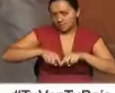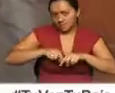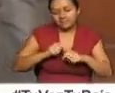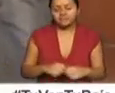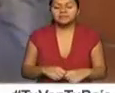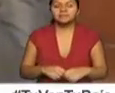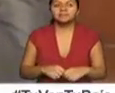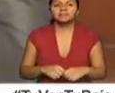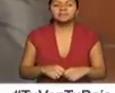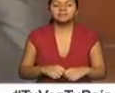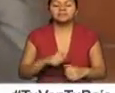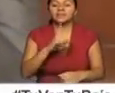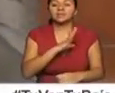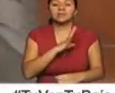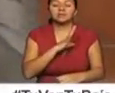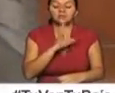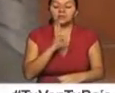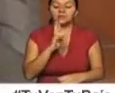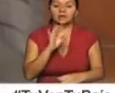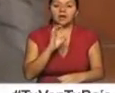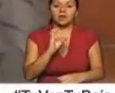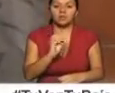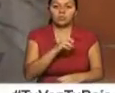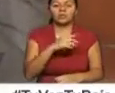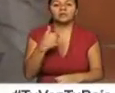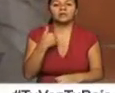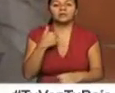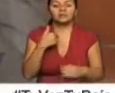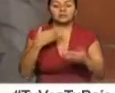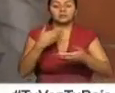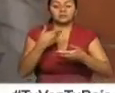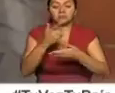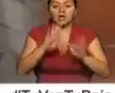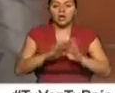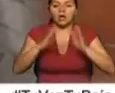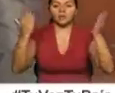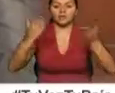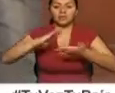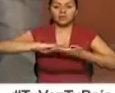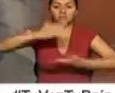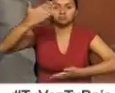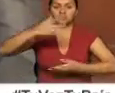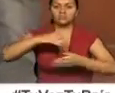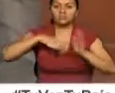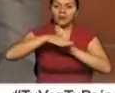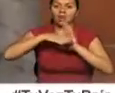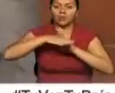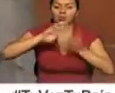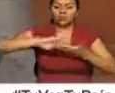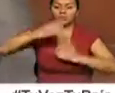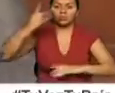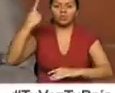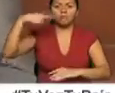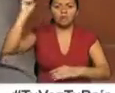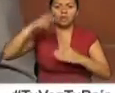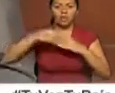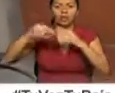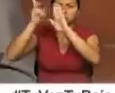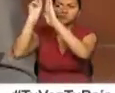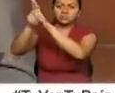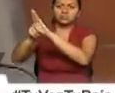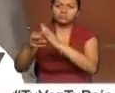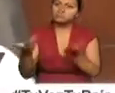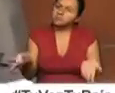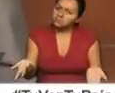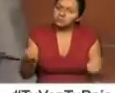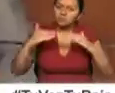El señor Alex Bravo ha abierto certificado de depósitos millonarios de más de $1,000,000 en